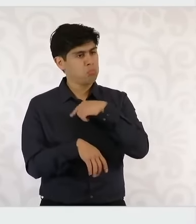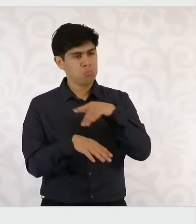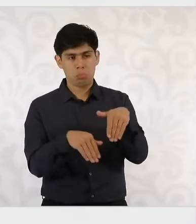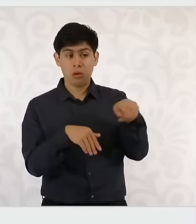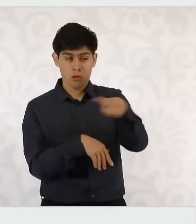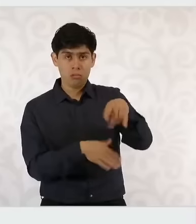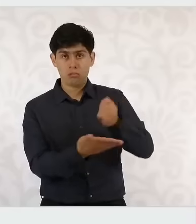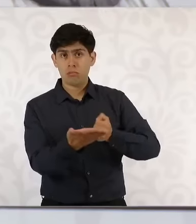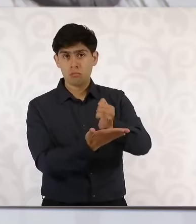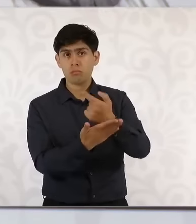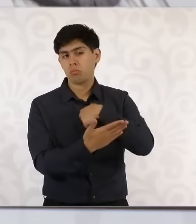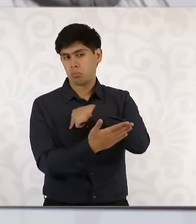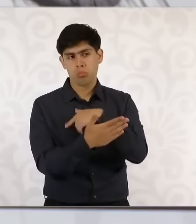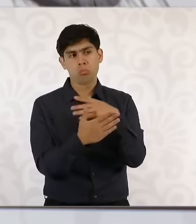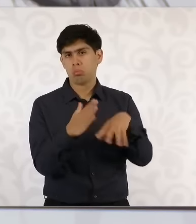Ahora,